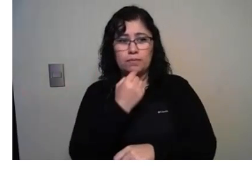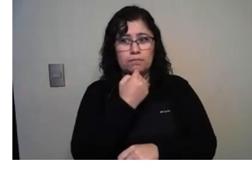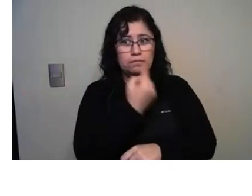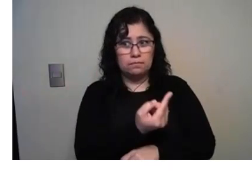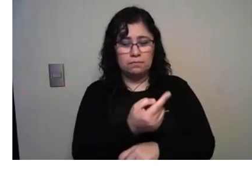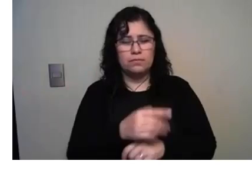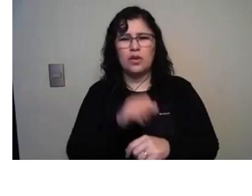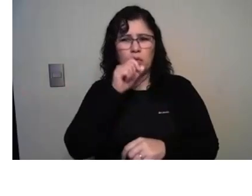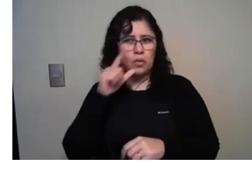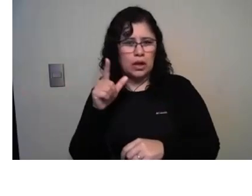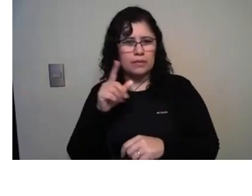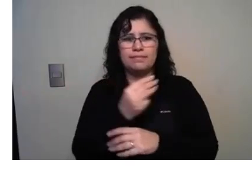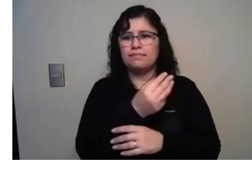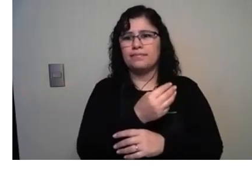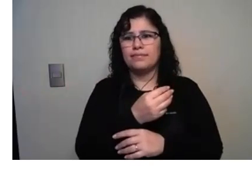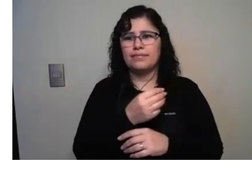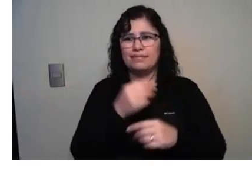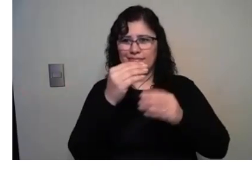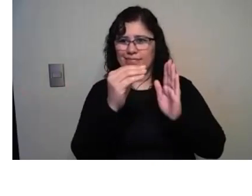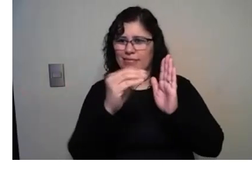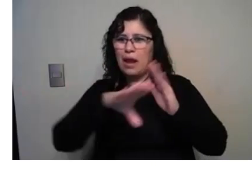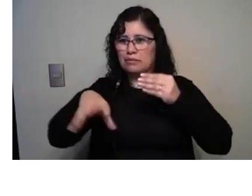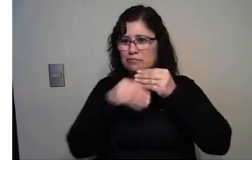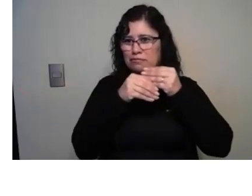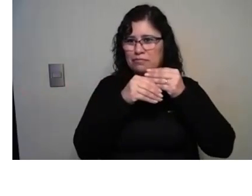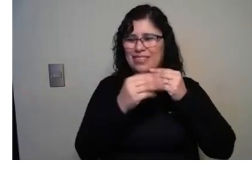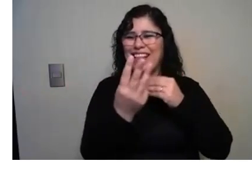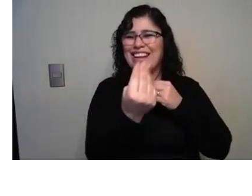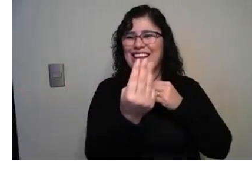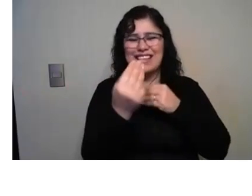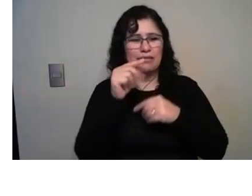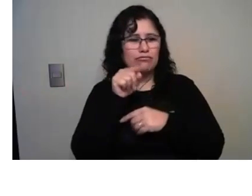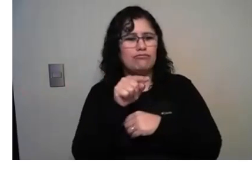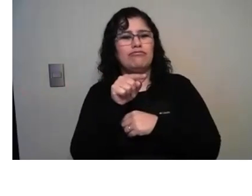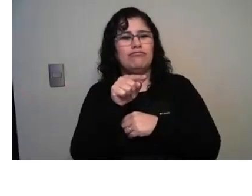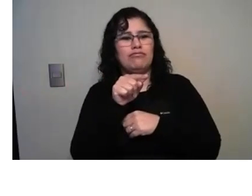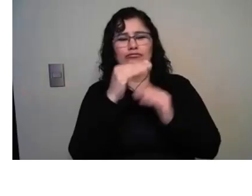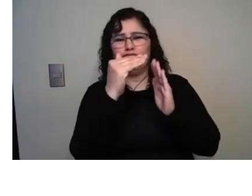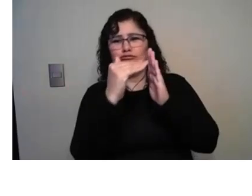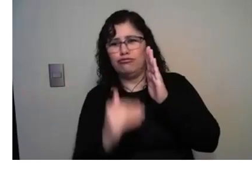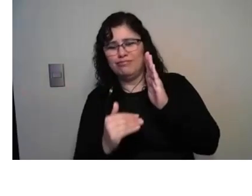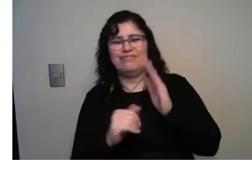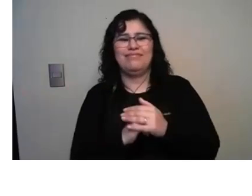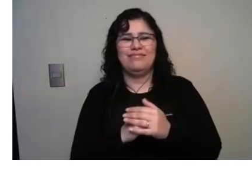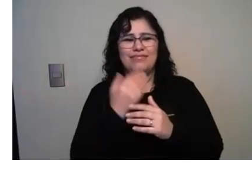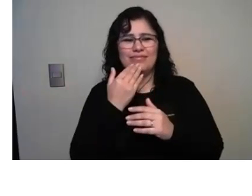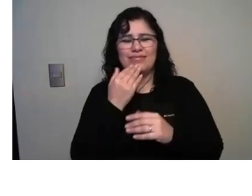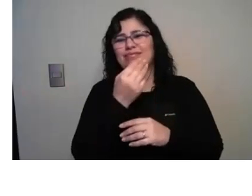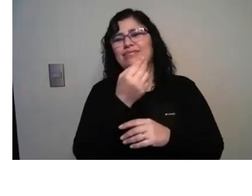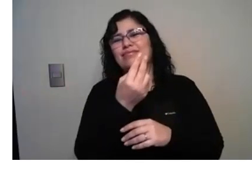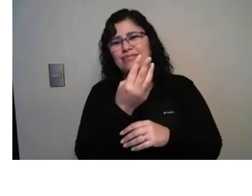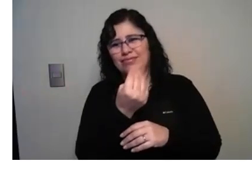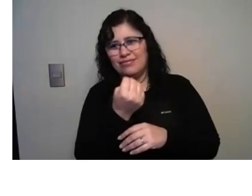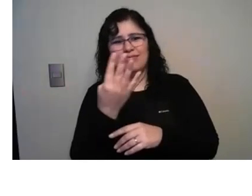del número 13 en adelante, que se observan acá, ¿cierto? Y entiendo además que habían